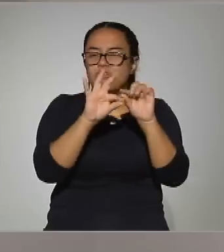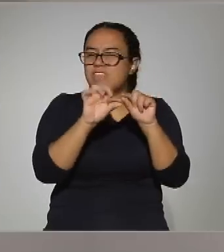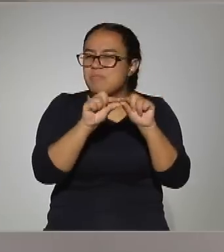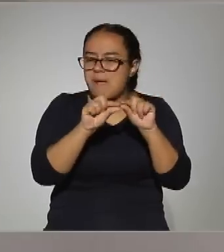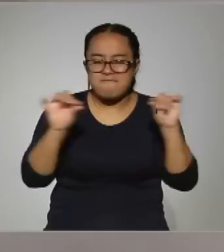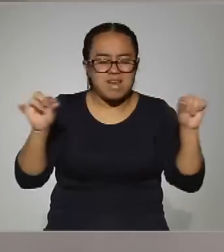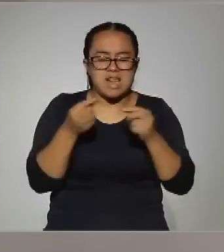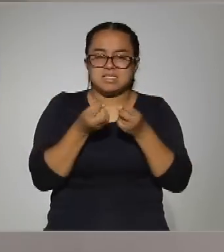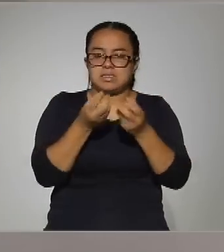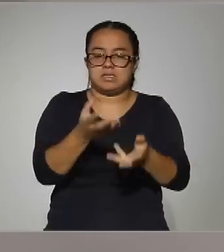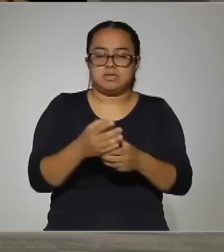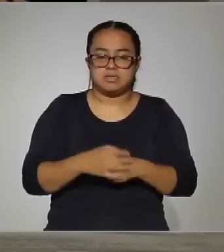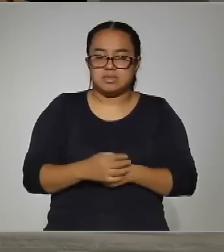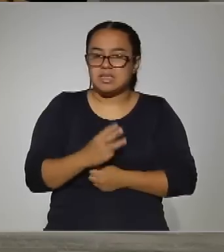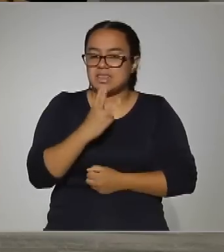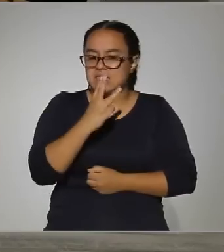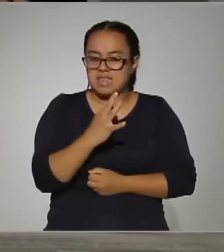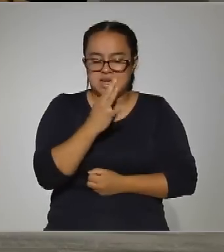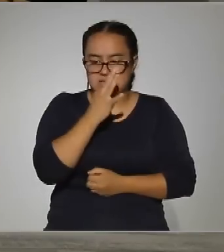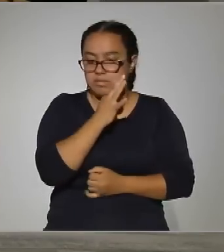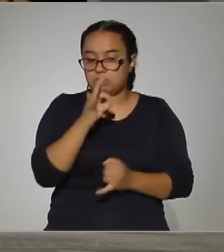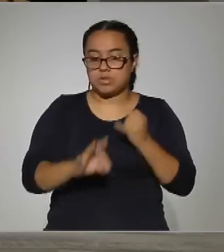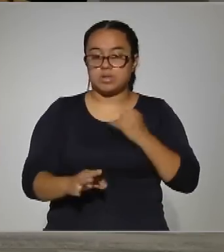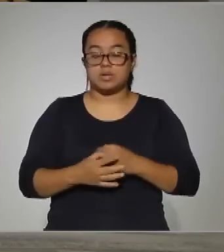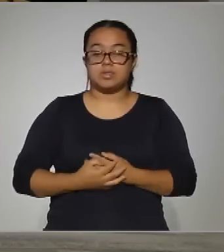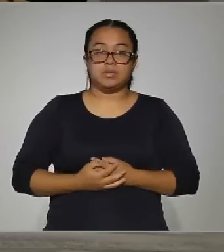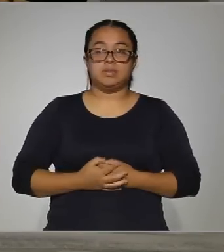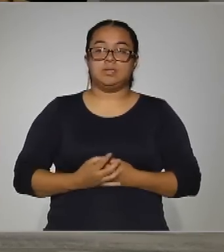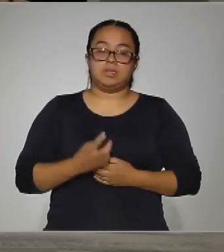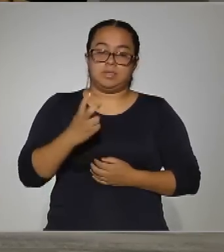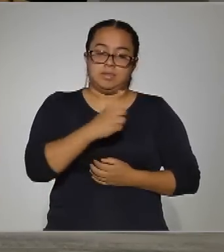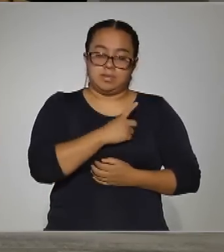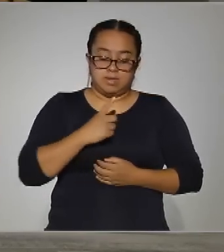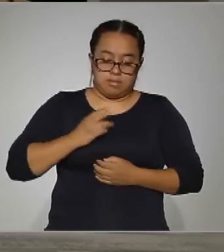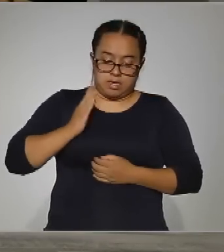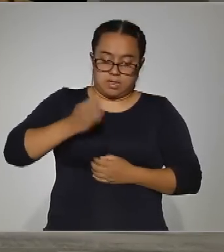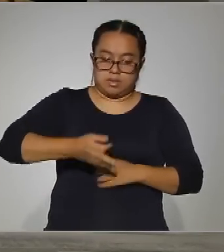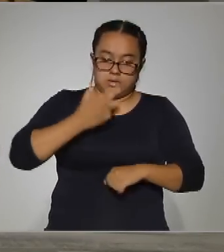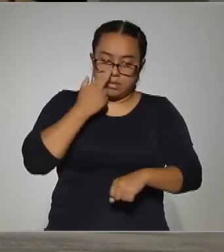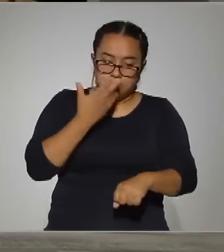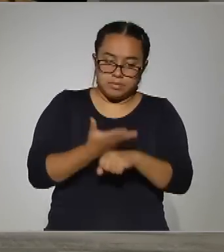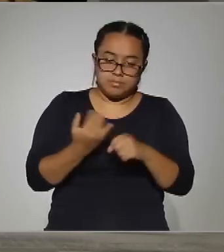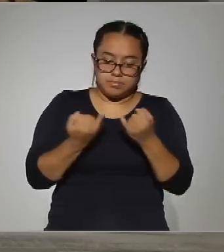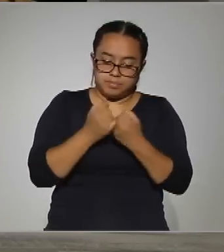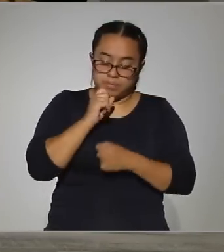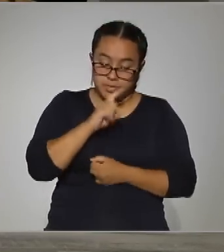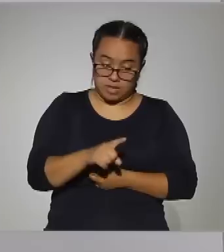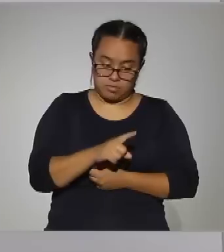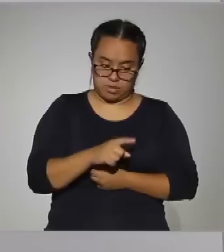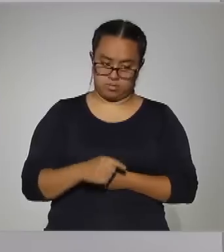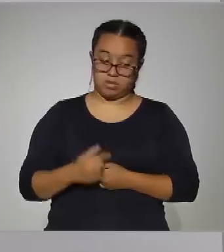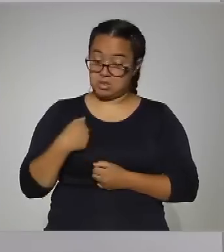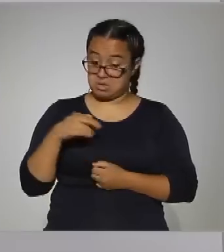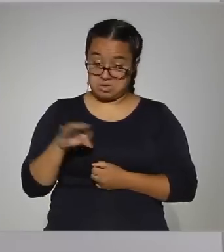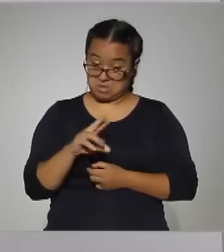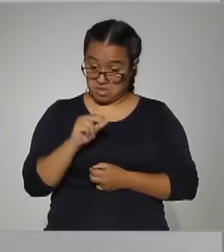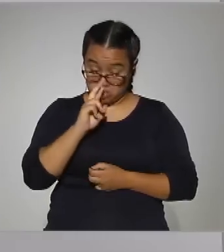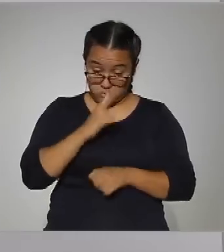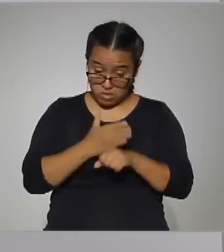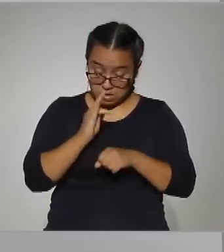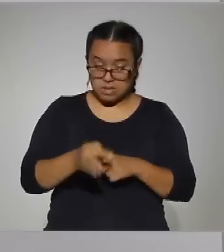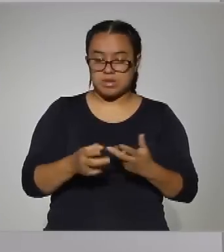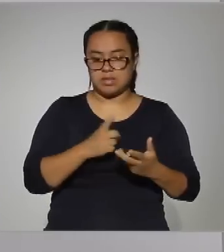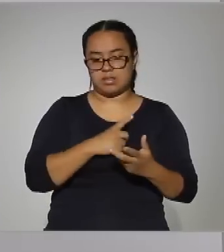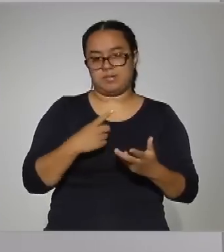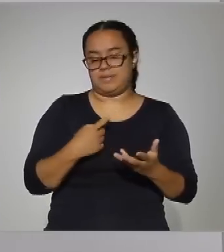final. Tenemos de veras 3 minutitos. Pues eso, ¿no? Como asumir la responsabilidad y las consecuencias de no asumirla, ¿no? O sea, decían los intentos